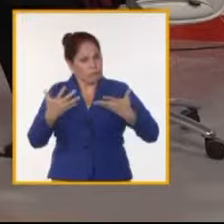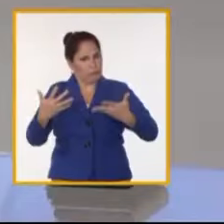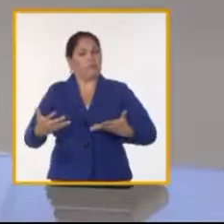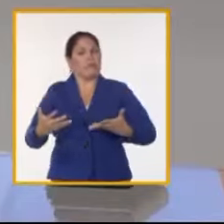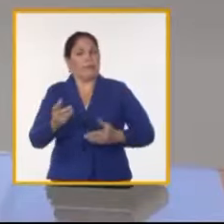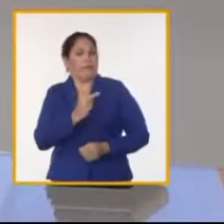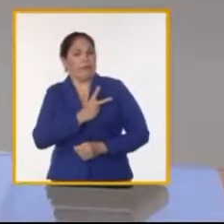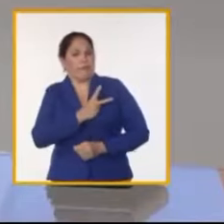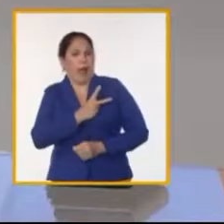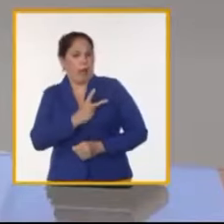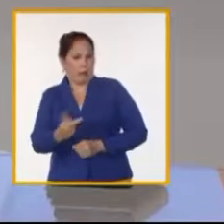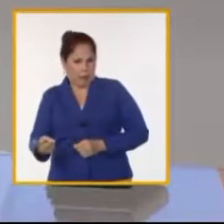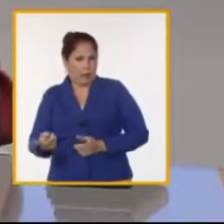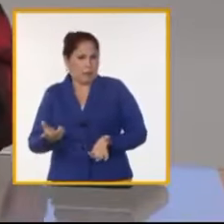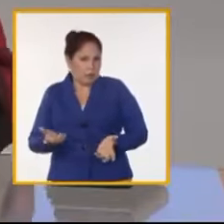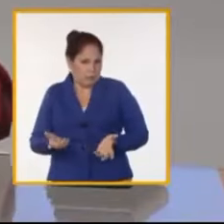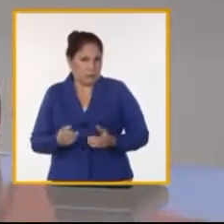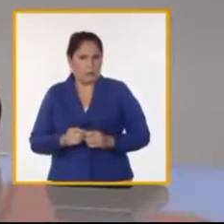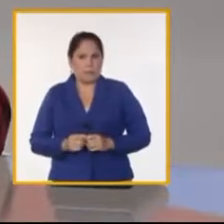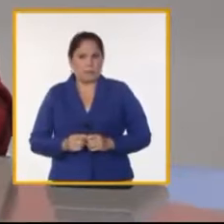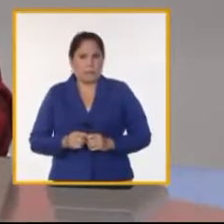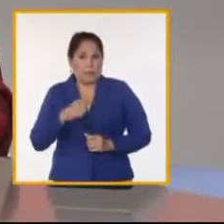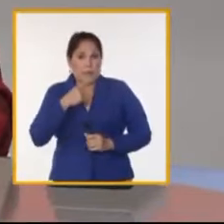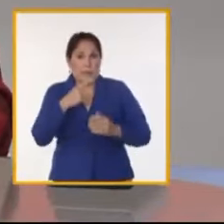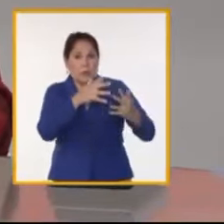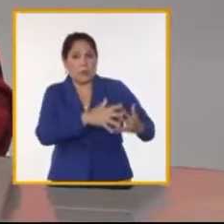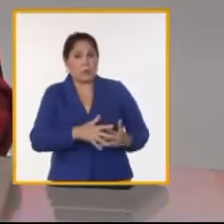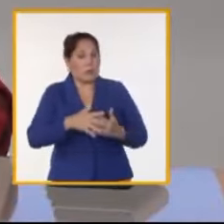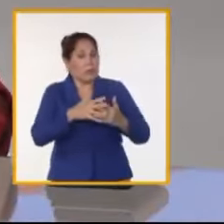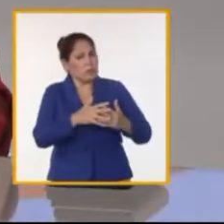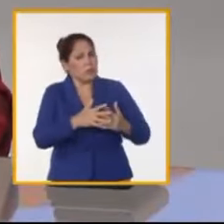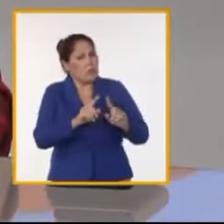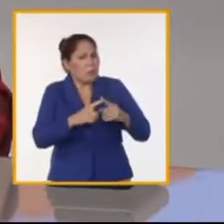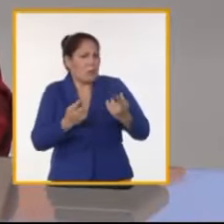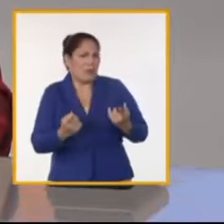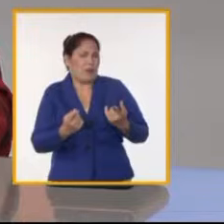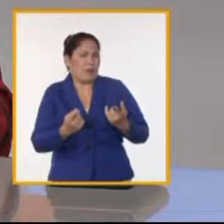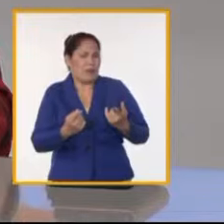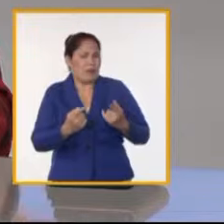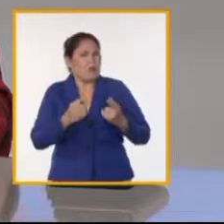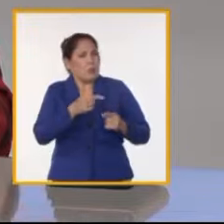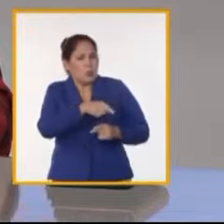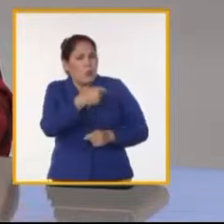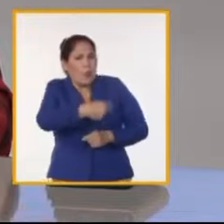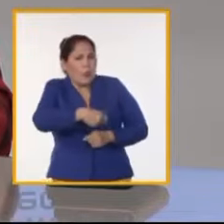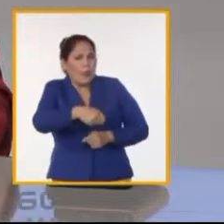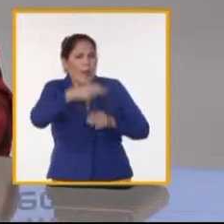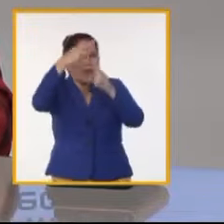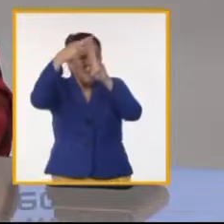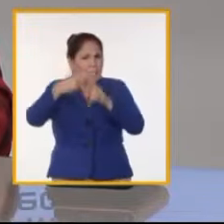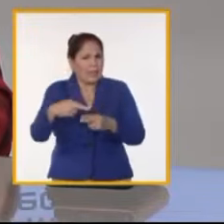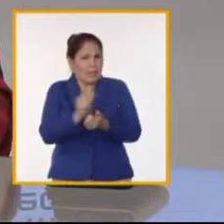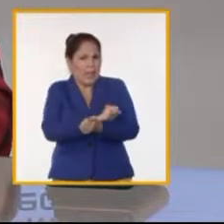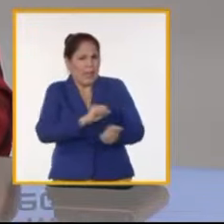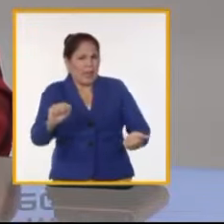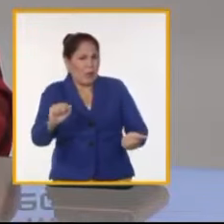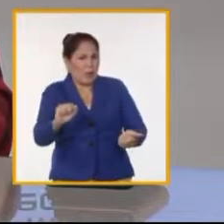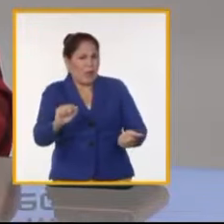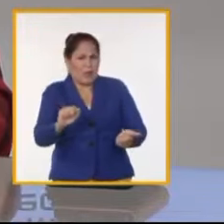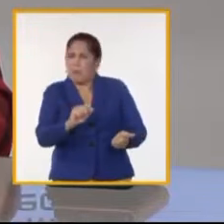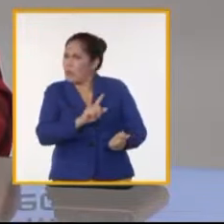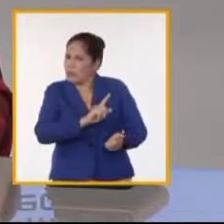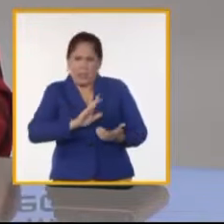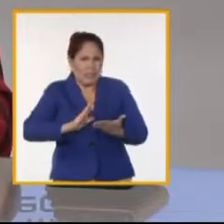valiente instando además al gobierno de Estados Unidos a retirar a Cuba de los países siempre me gusta decir supuestamente